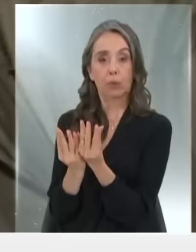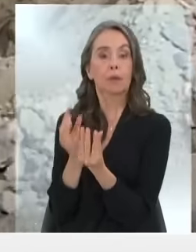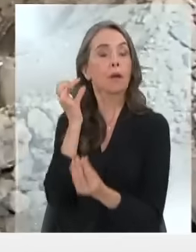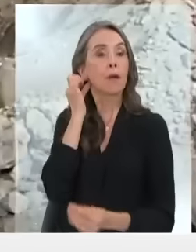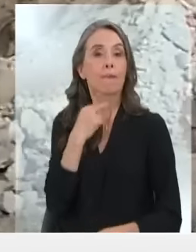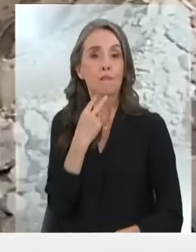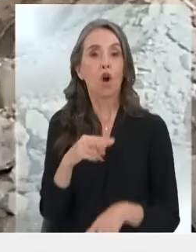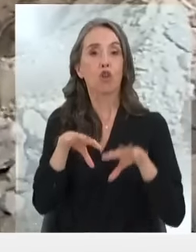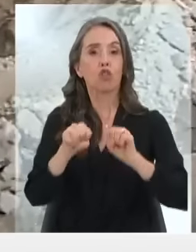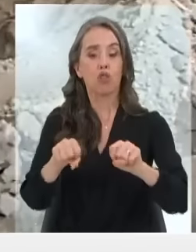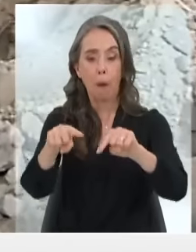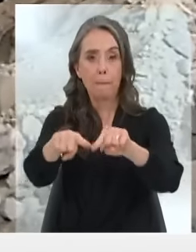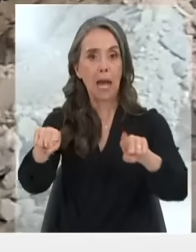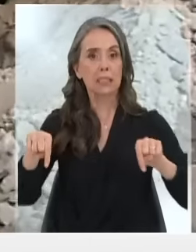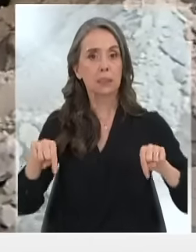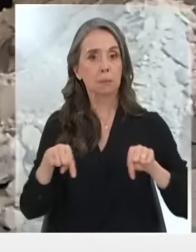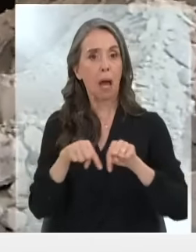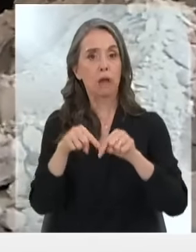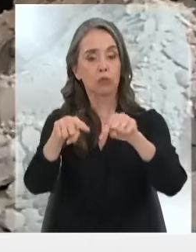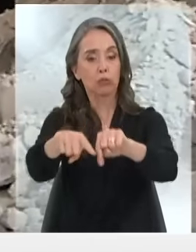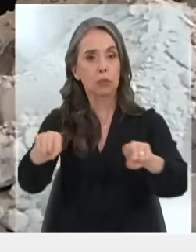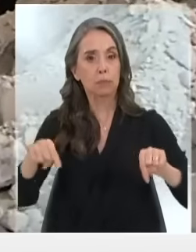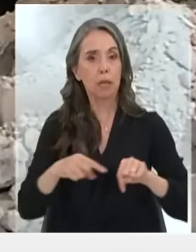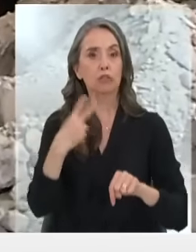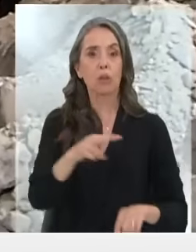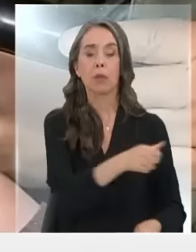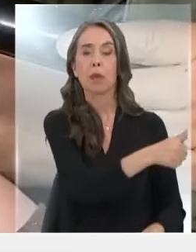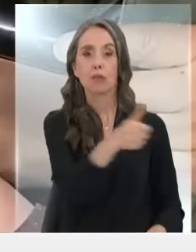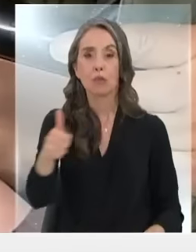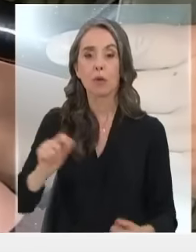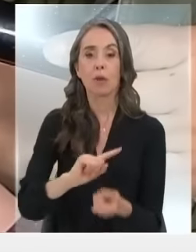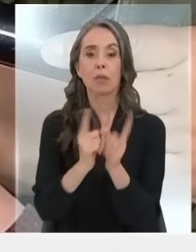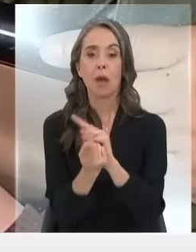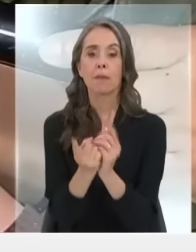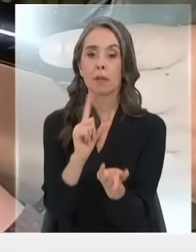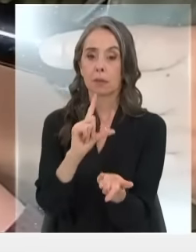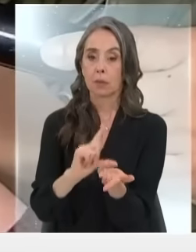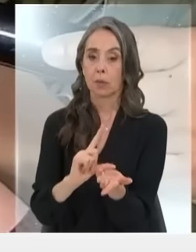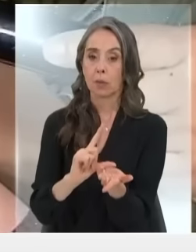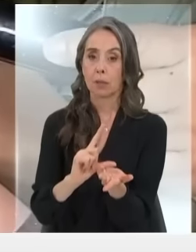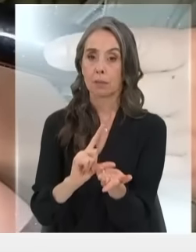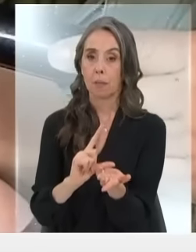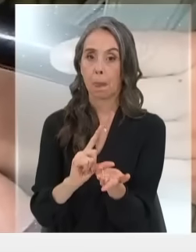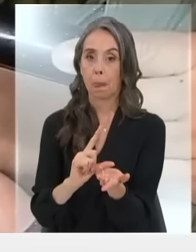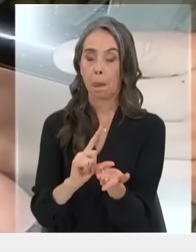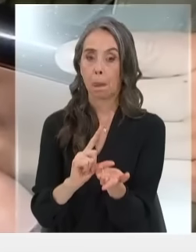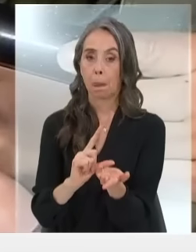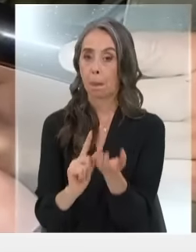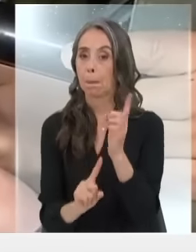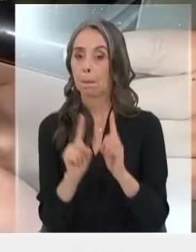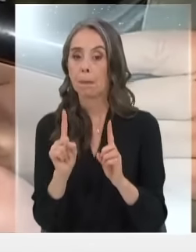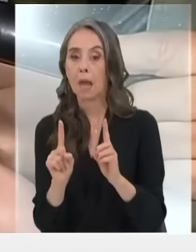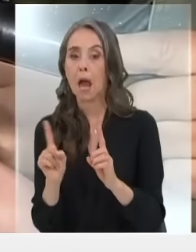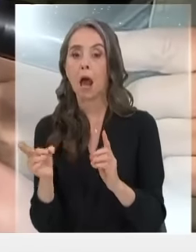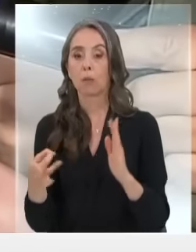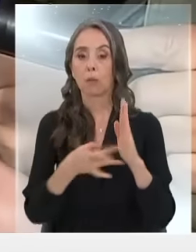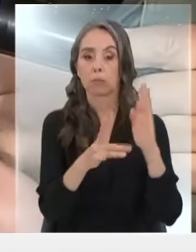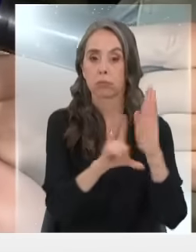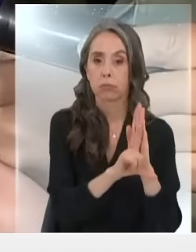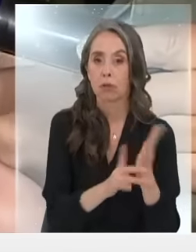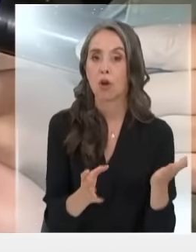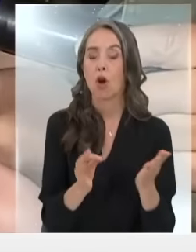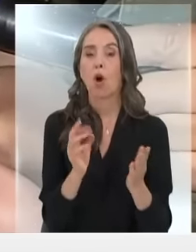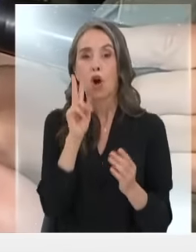cierto espacio, que espacios que eran de todos se transformen en lugares de alguna comisión de ilícito,